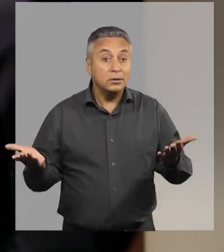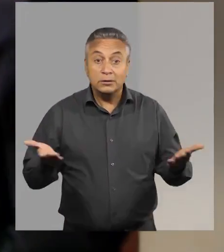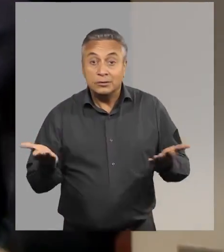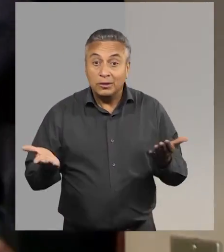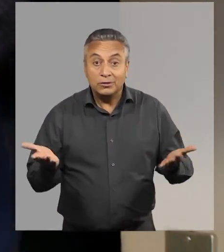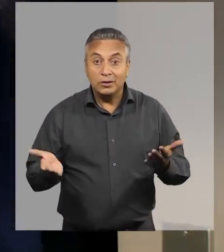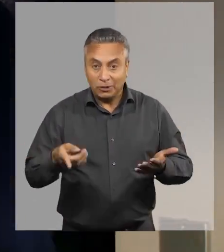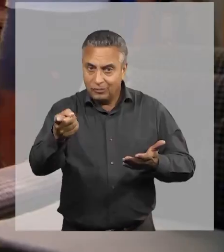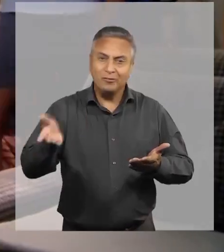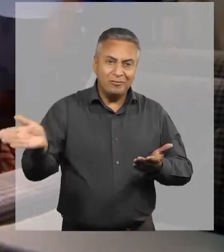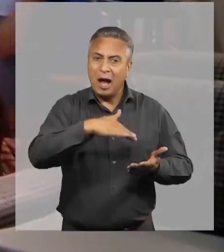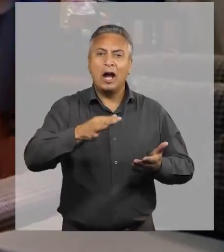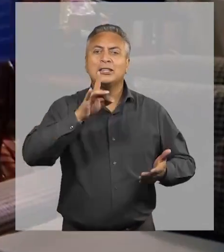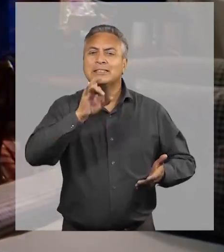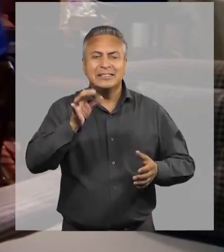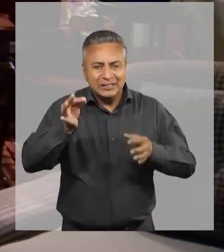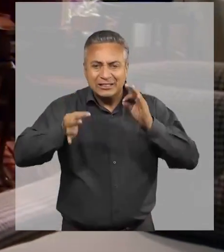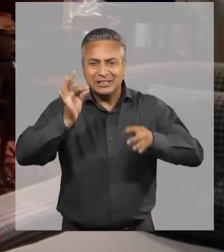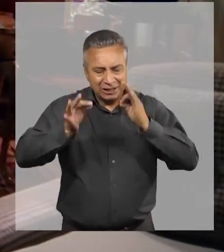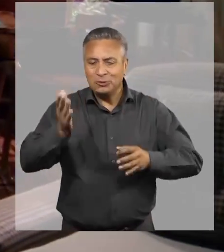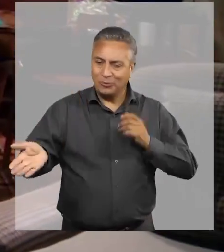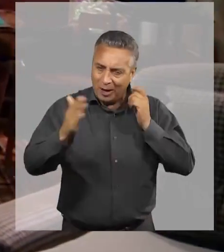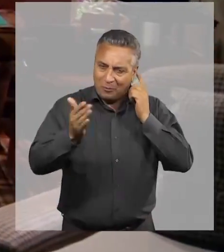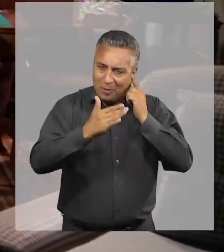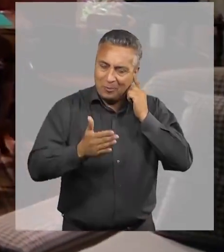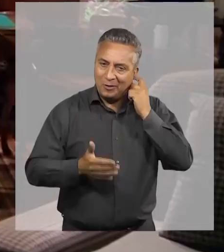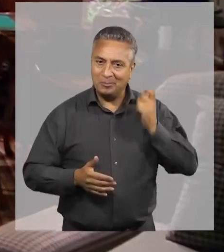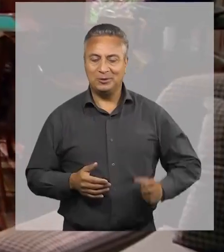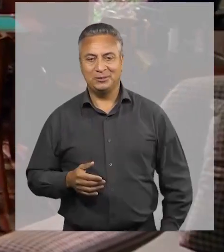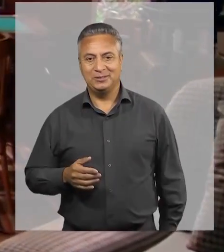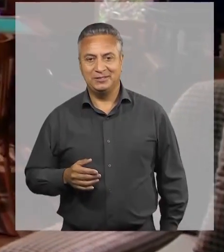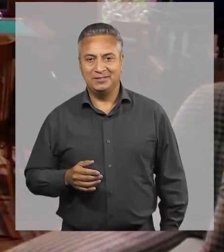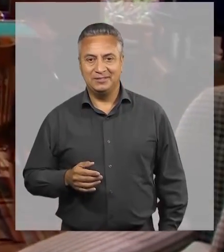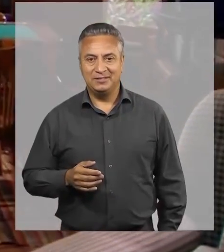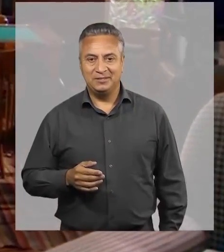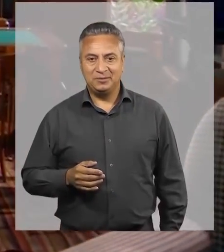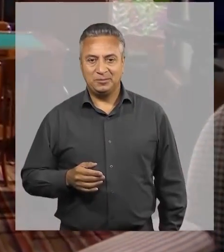Bueno, entonces... Ah, vamos a tomar el desayuno. Sí, sí, ¿todo bien? Sí,